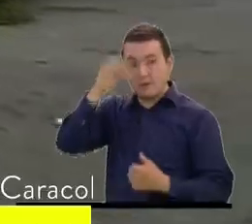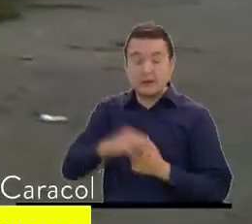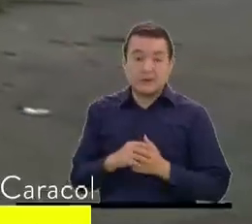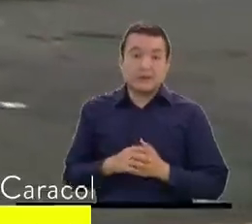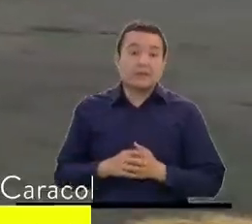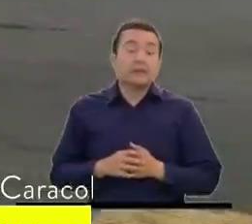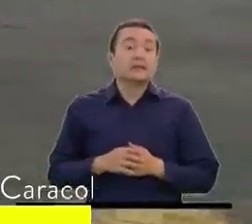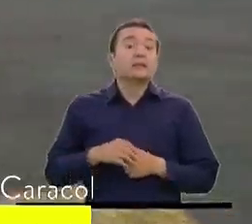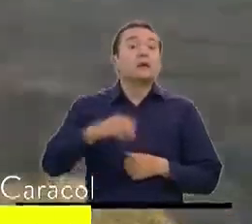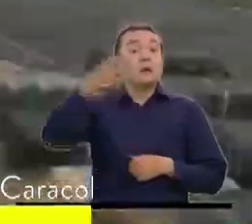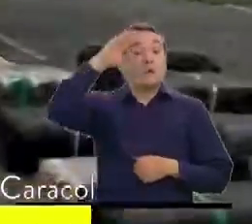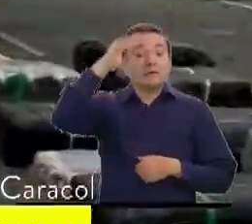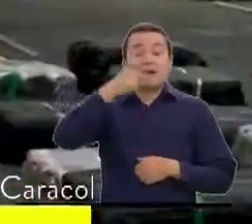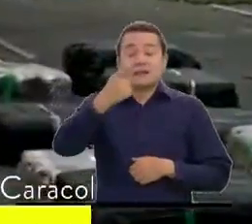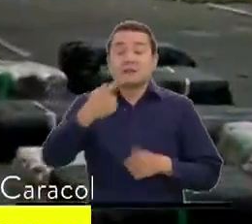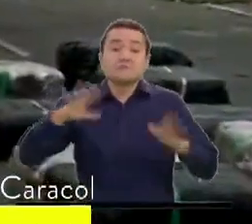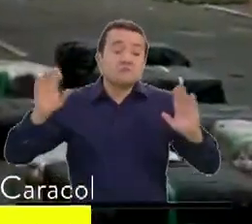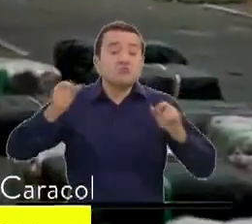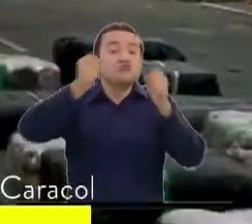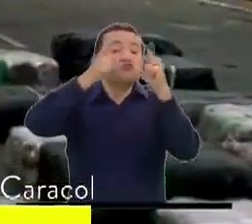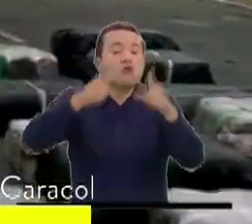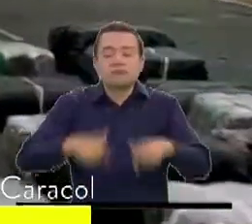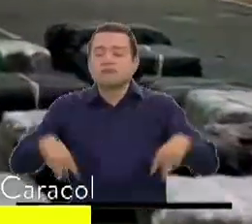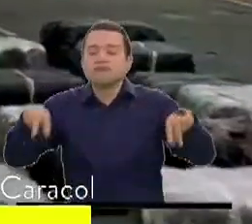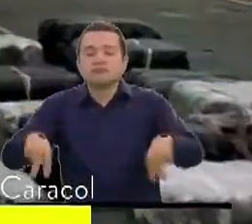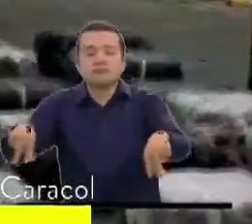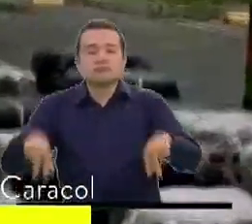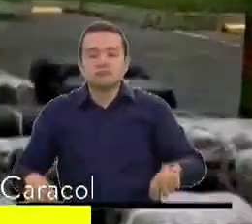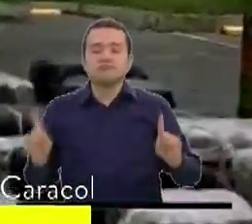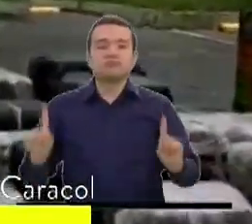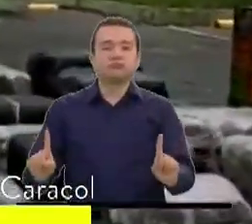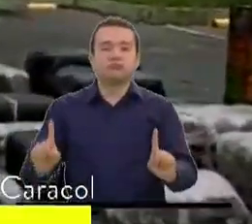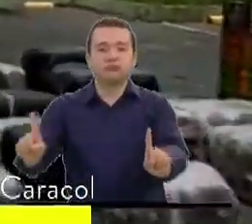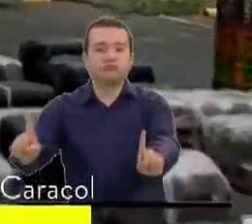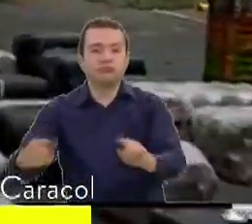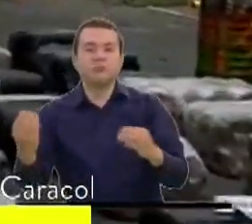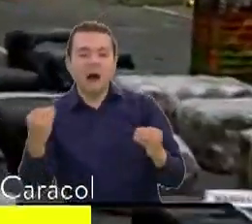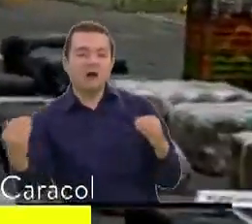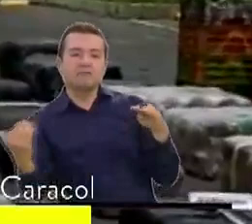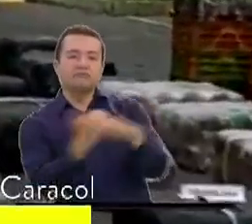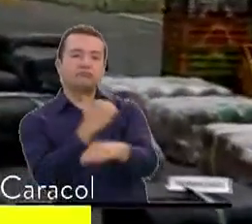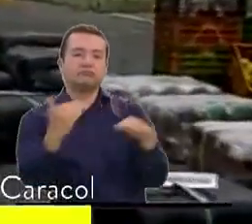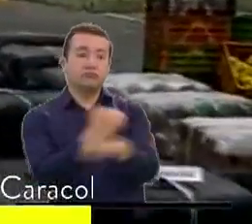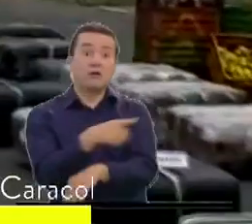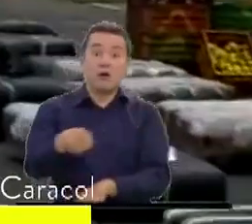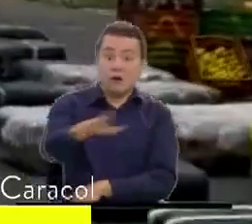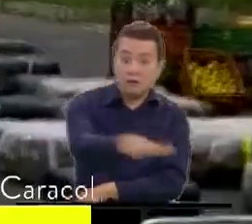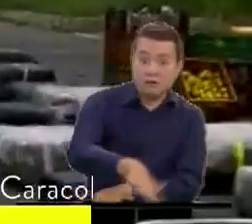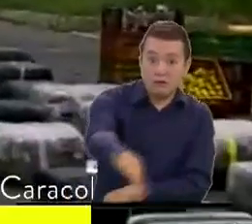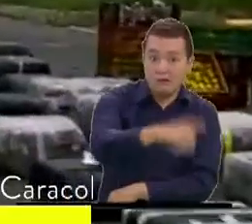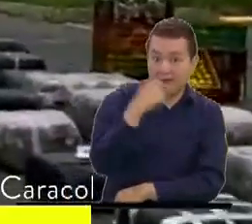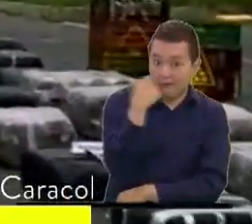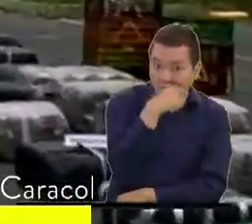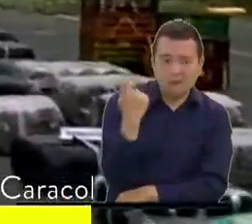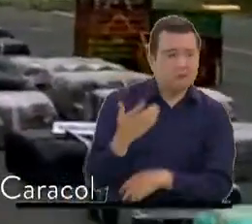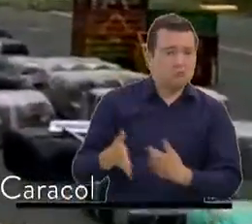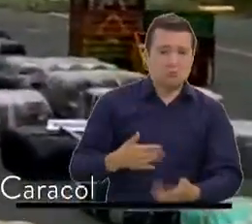operativos sorpresas por las vías del departamento para hacerle frente a las organizaciones que, sin importar la cuarentena, siguen